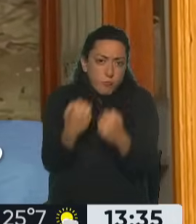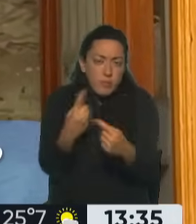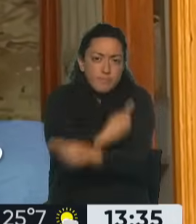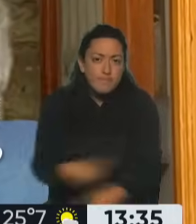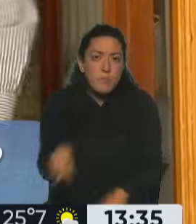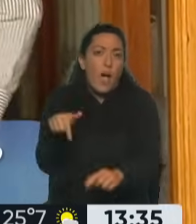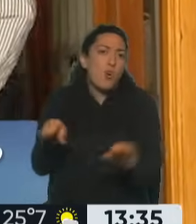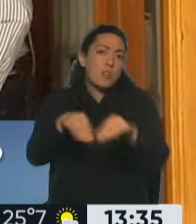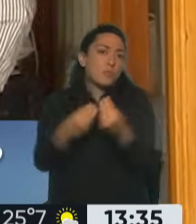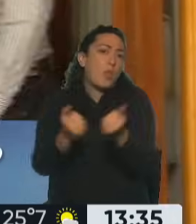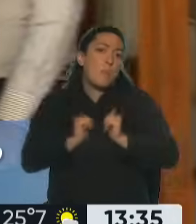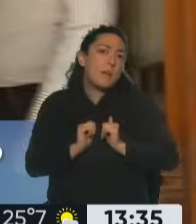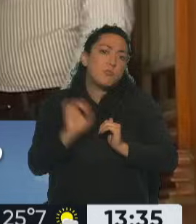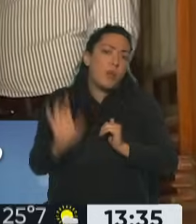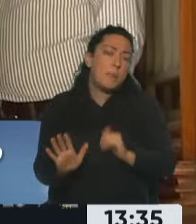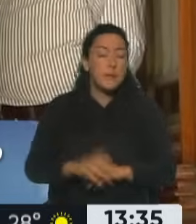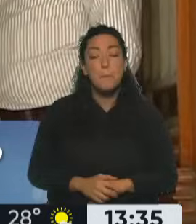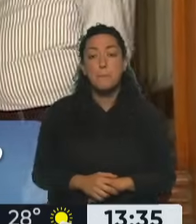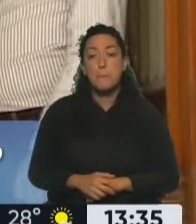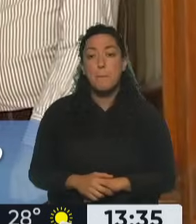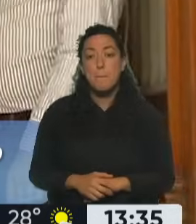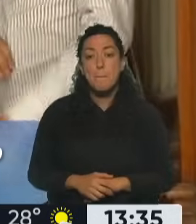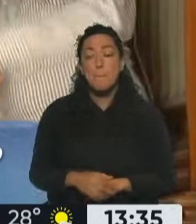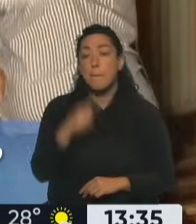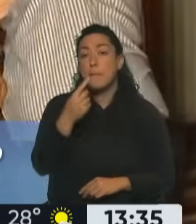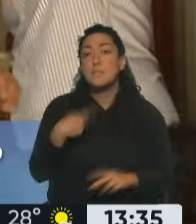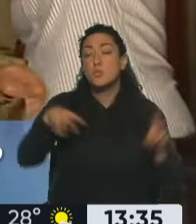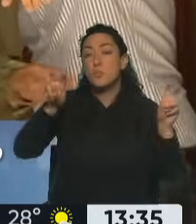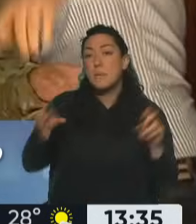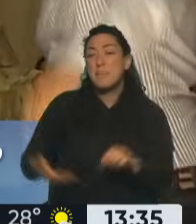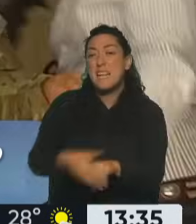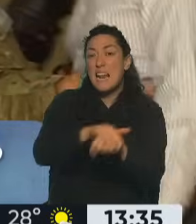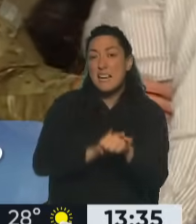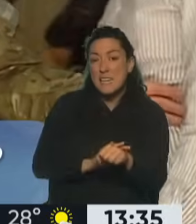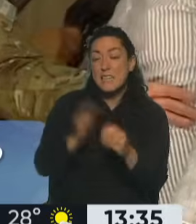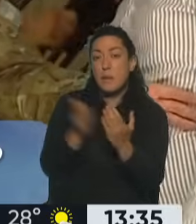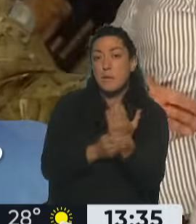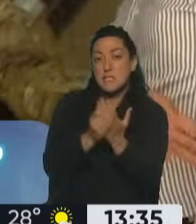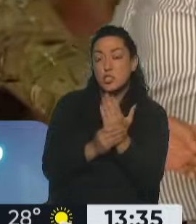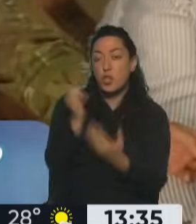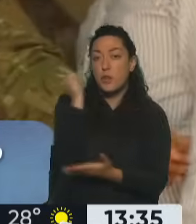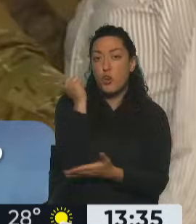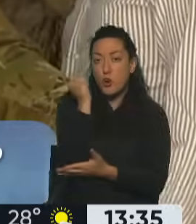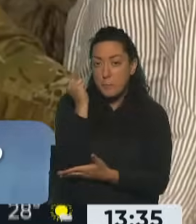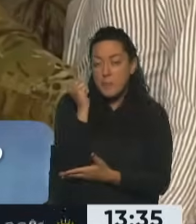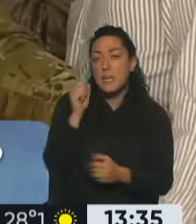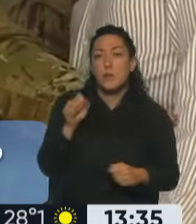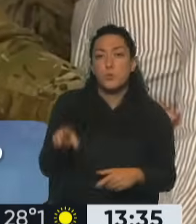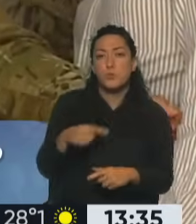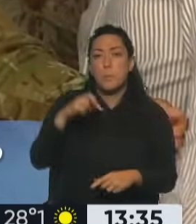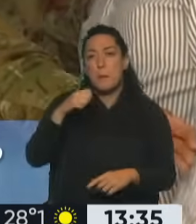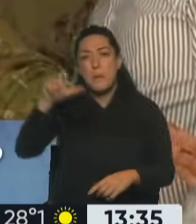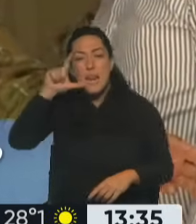resultados. Bien, ¿qué opinas de esta versión donde supuestamente Larreta podría llegar a ocupar el cargo de ministro de Economía, un tuit de Pamela